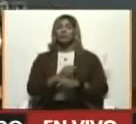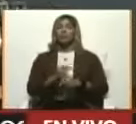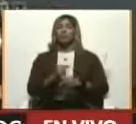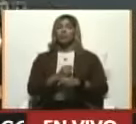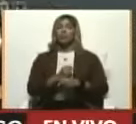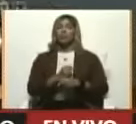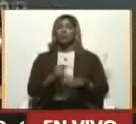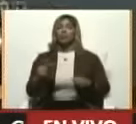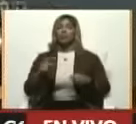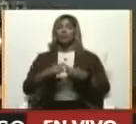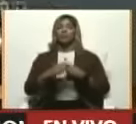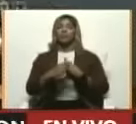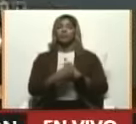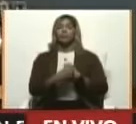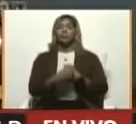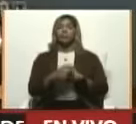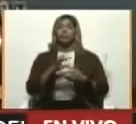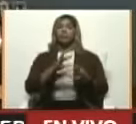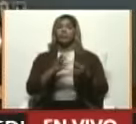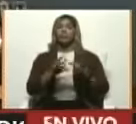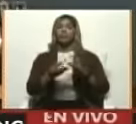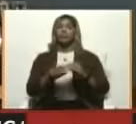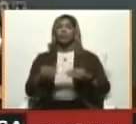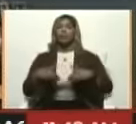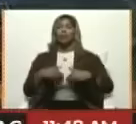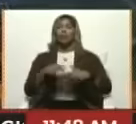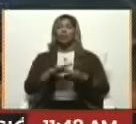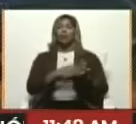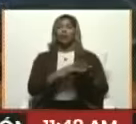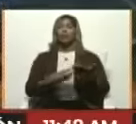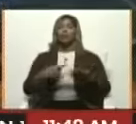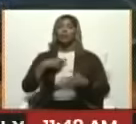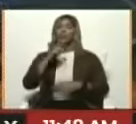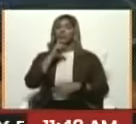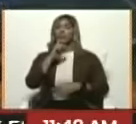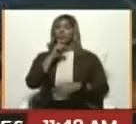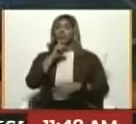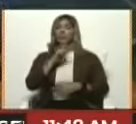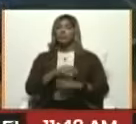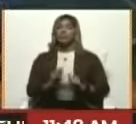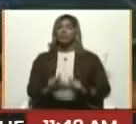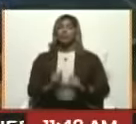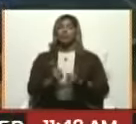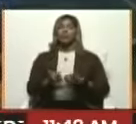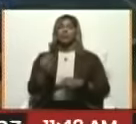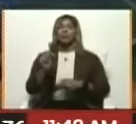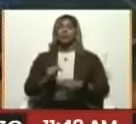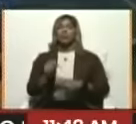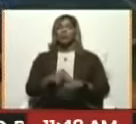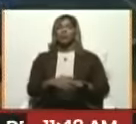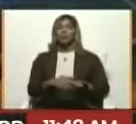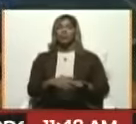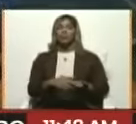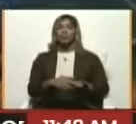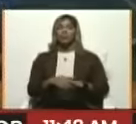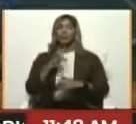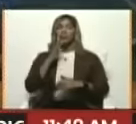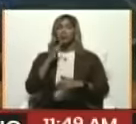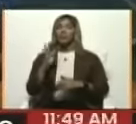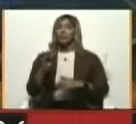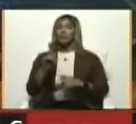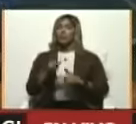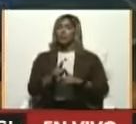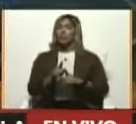de aglutinar este esfuerzo de esta agenda apretada que se inició hoy, ciudadana fiscal,